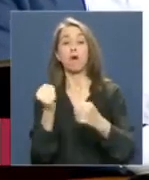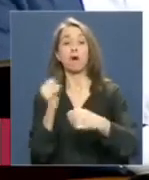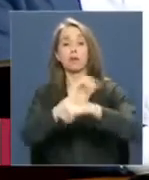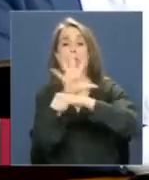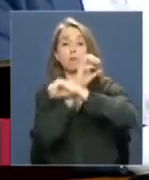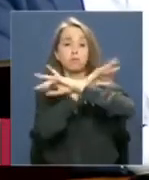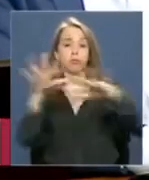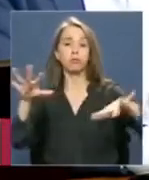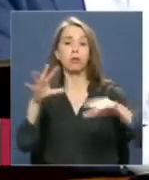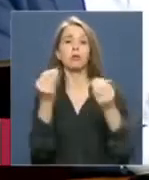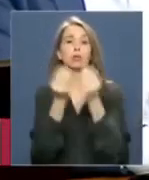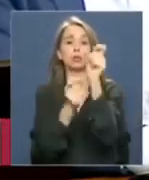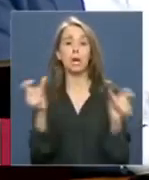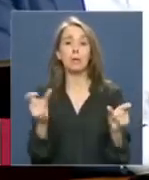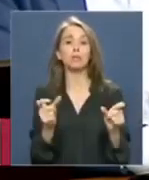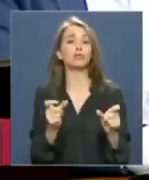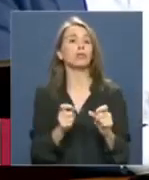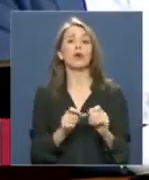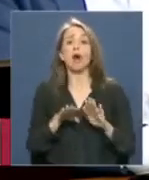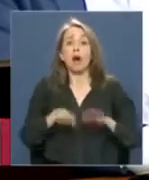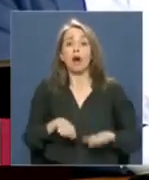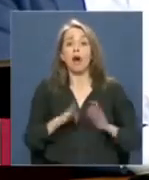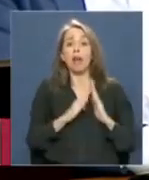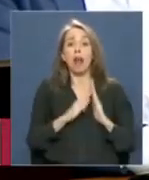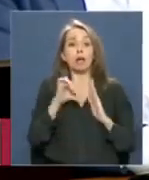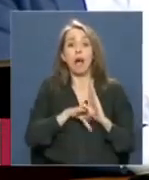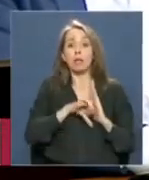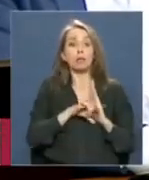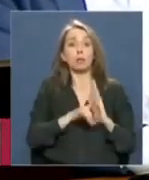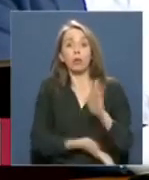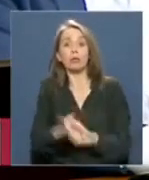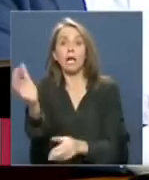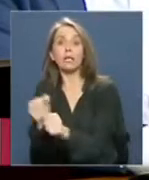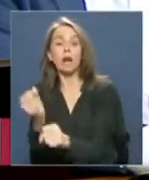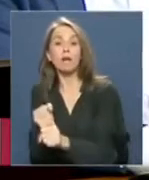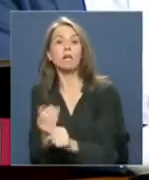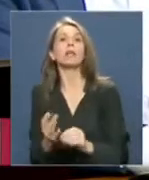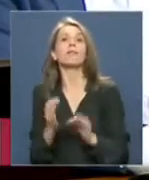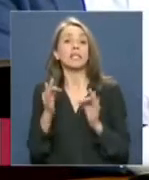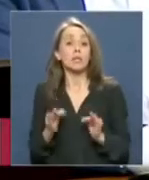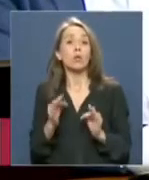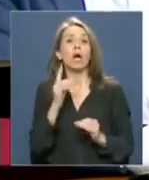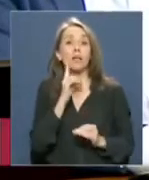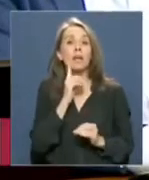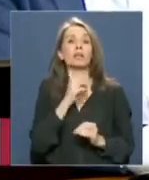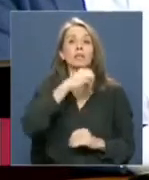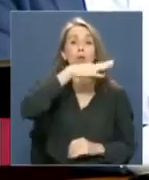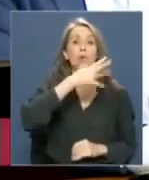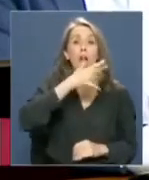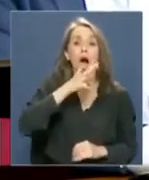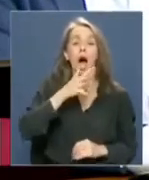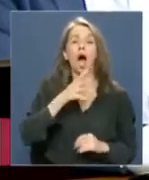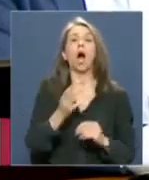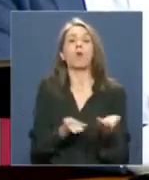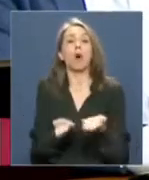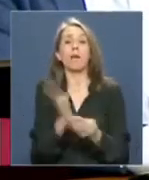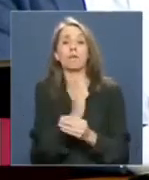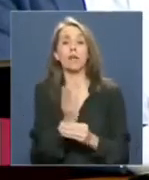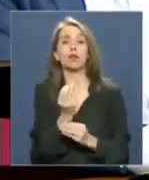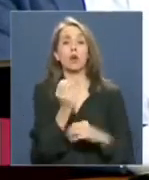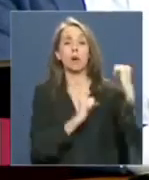gente en la casa sin poder trabajar, y tenemos que asegurarle su servicio básico, que nadie podría entender que las empresas corten por falta de pago,